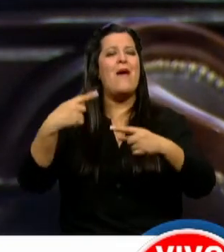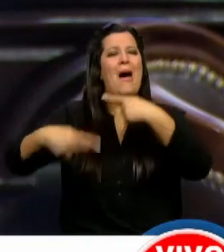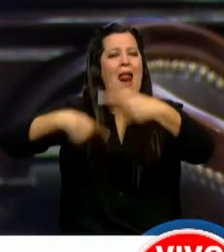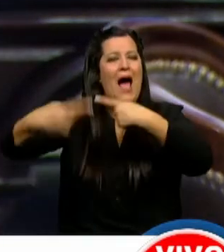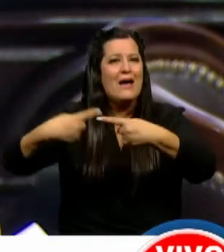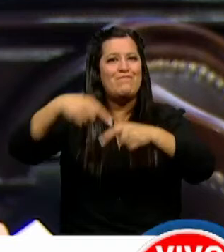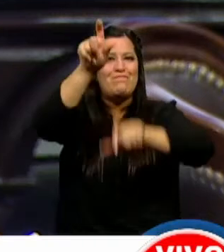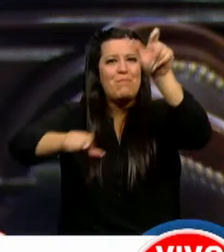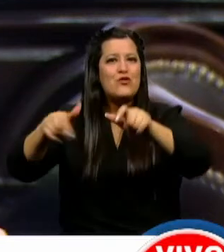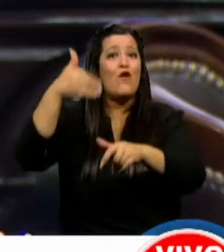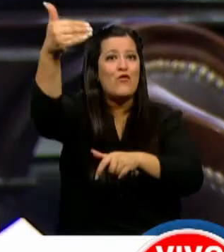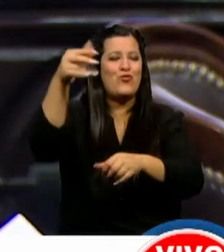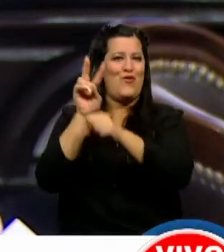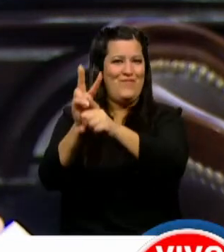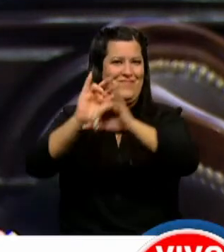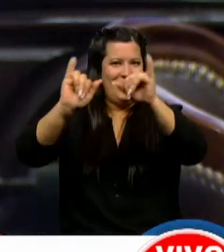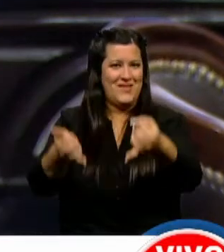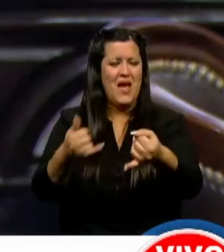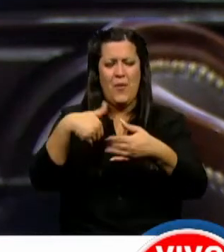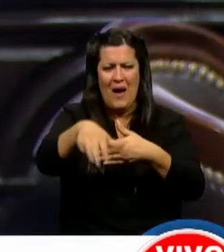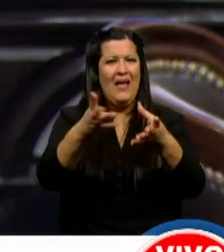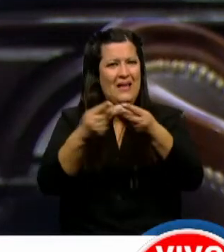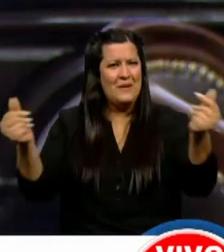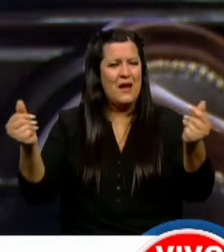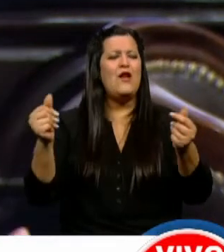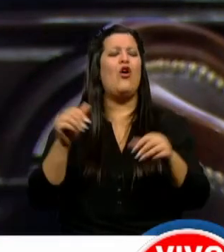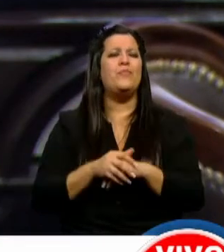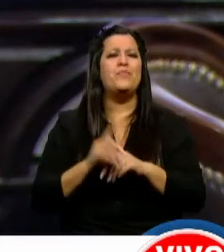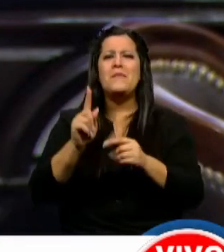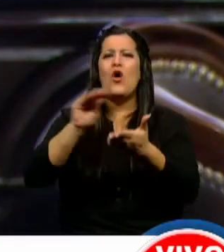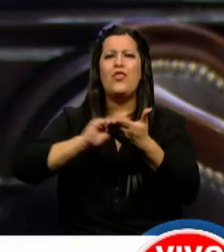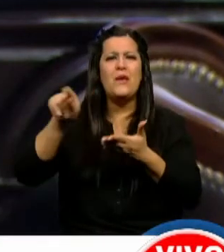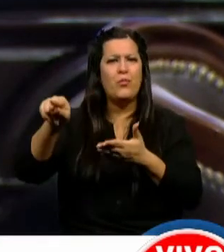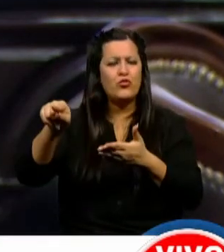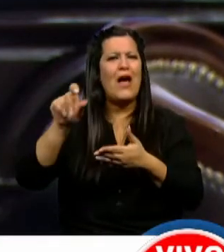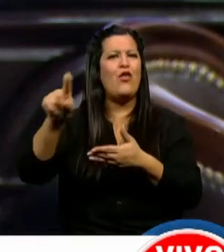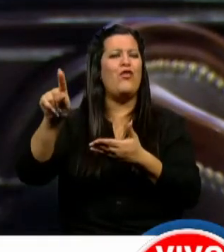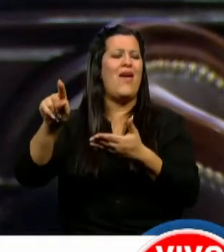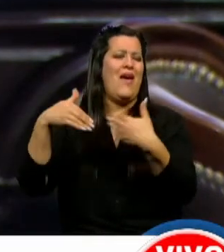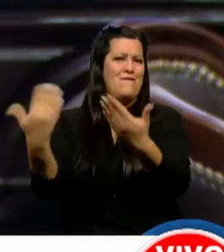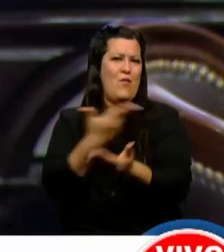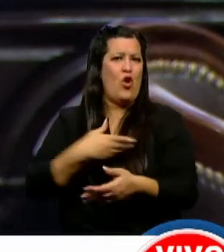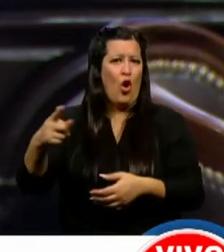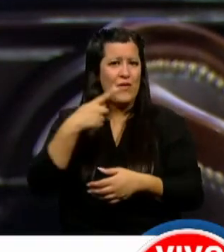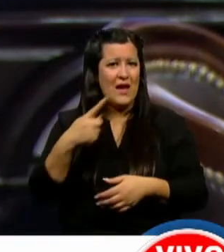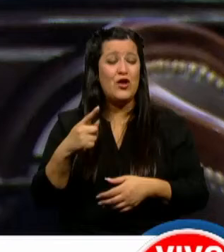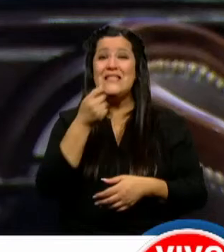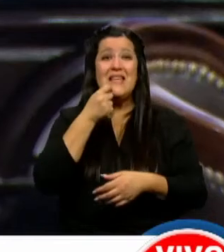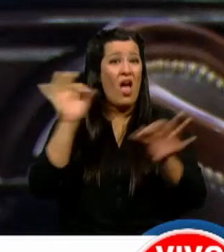futuras. De no hacerlo, y voy acá para cerrar a parafrasear a un diputado del oficialismo, de no